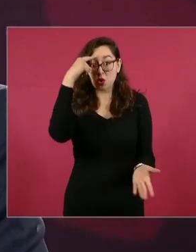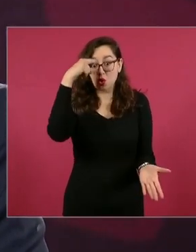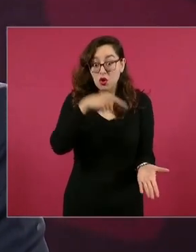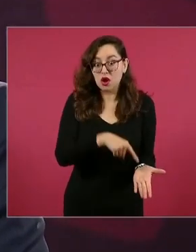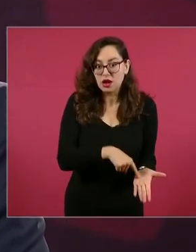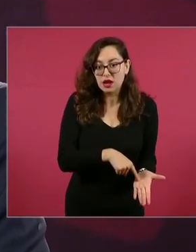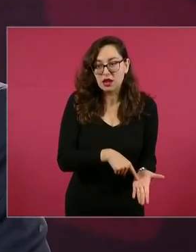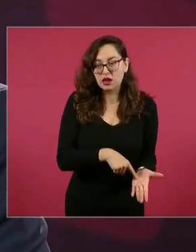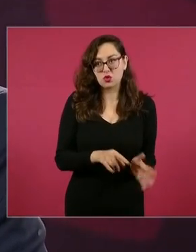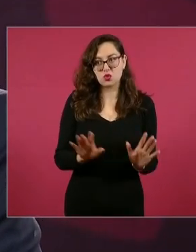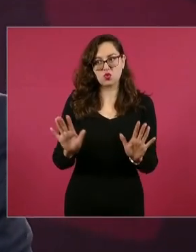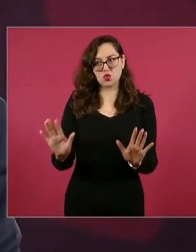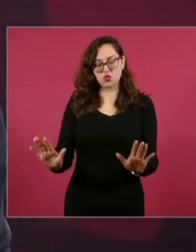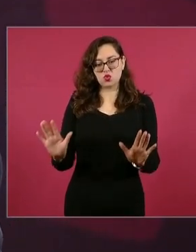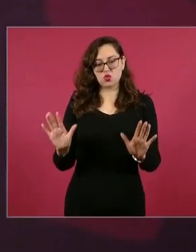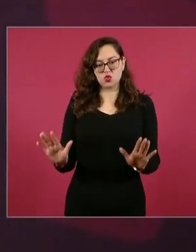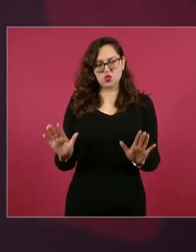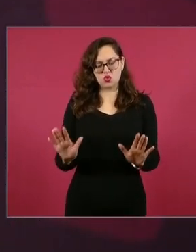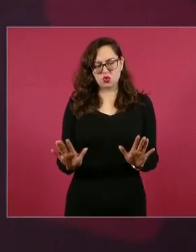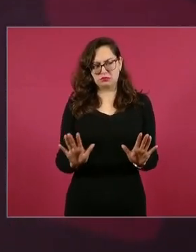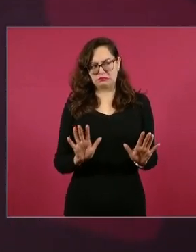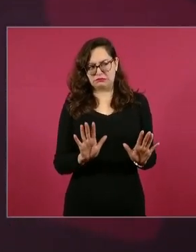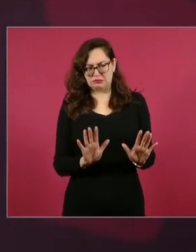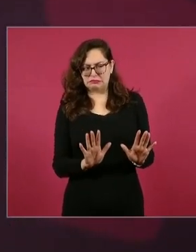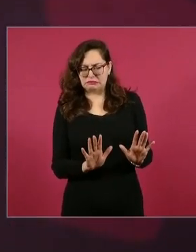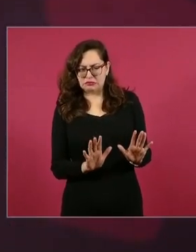de el manejo de